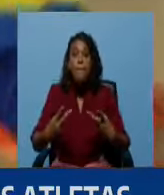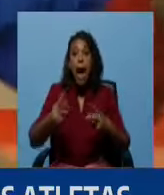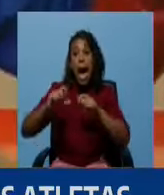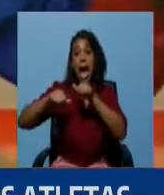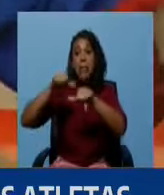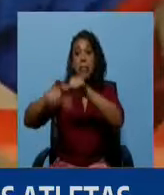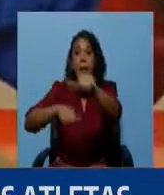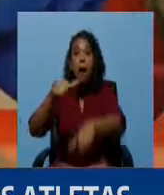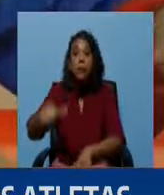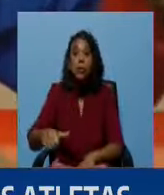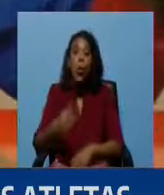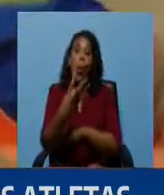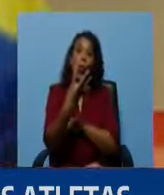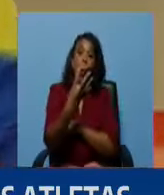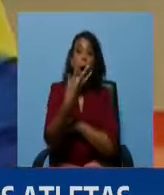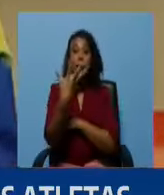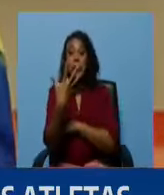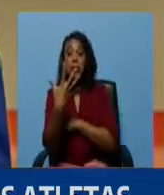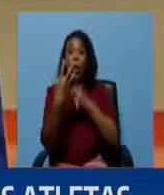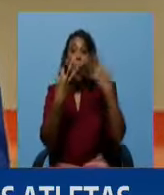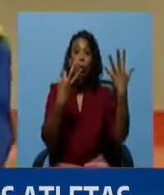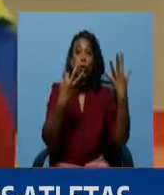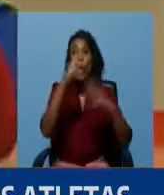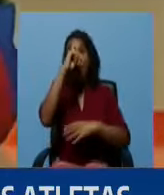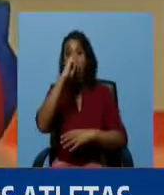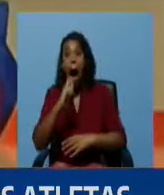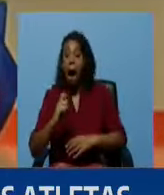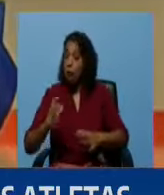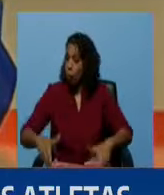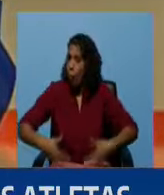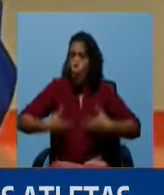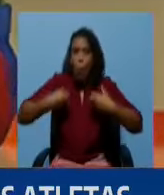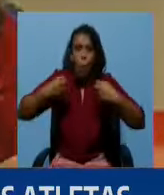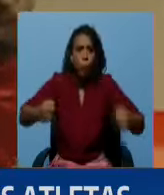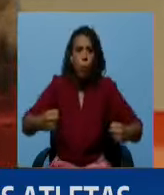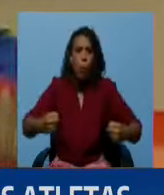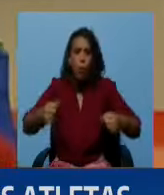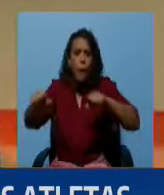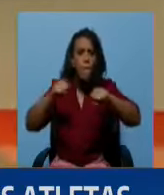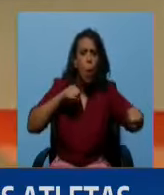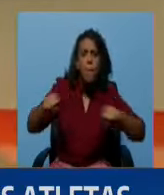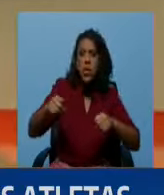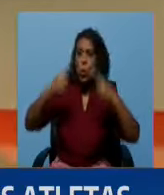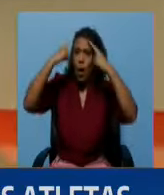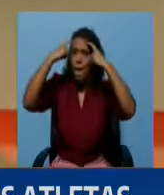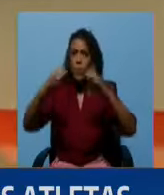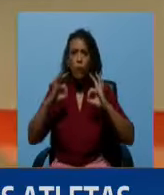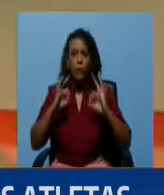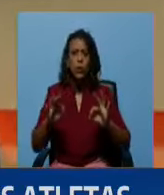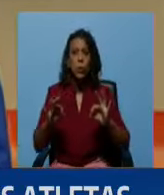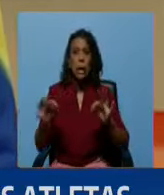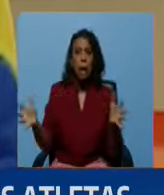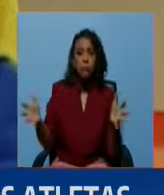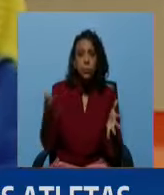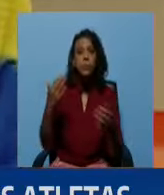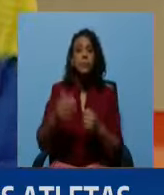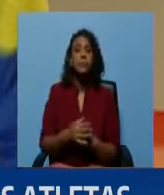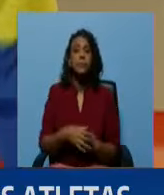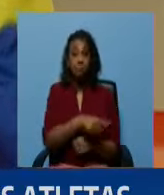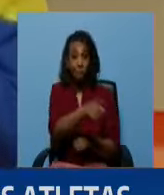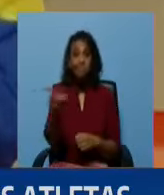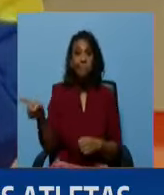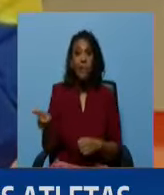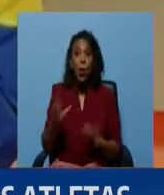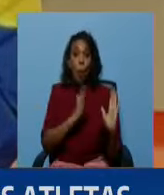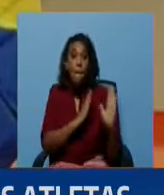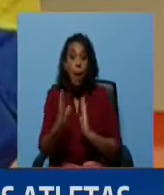de los que hoy tienen 4, 5, 8 años que se levantan en todo el movimiento deportivo venezolano. Con